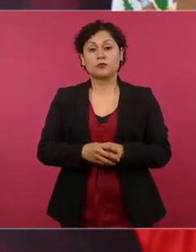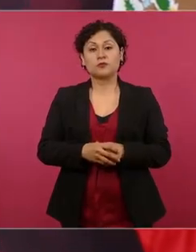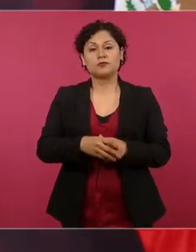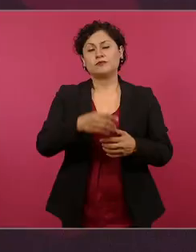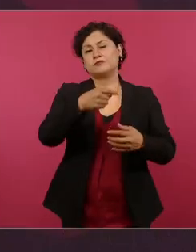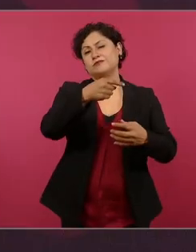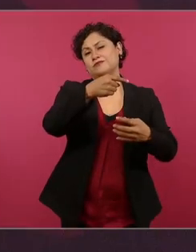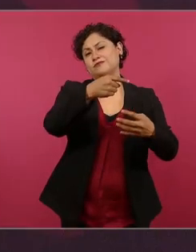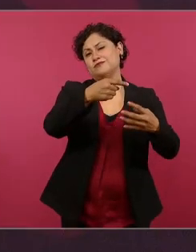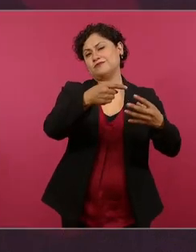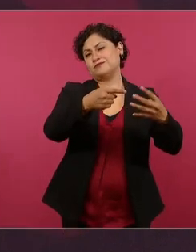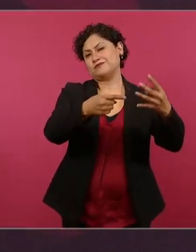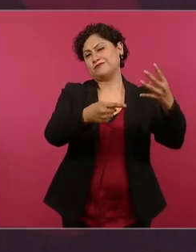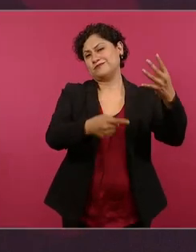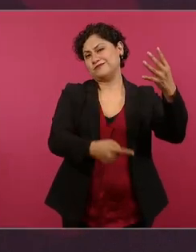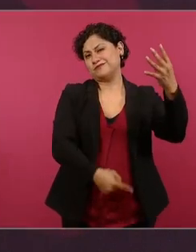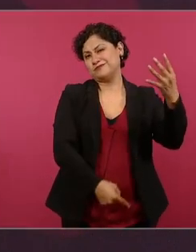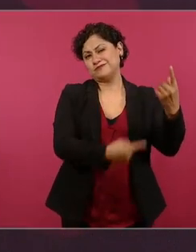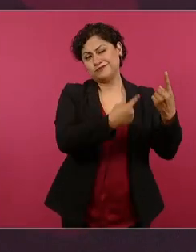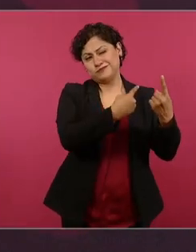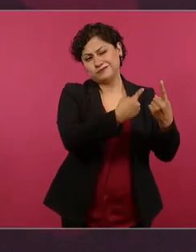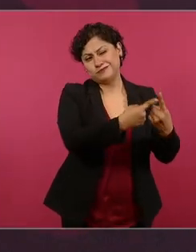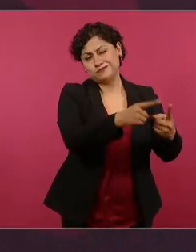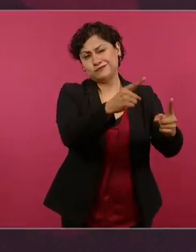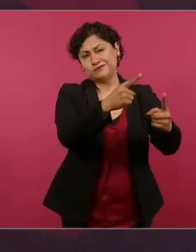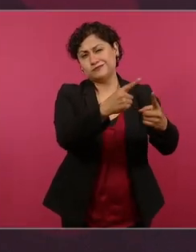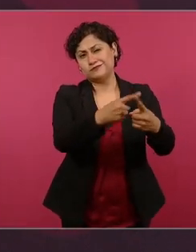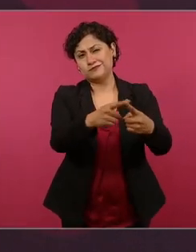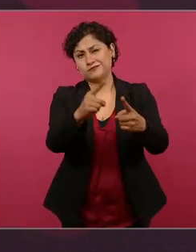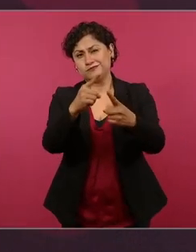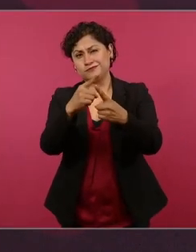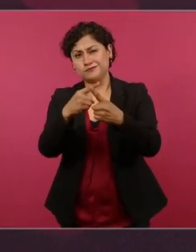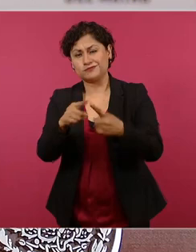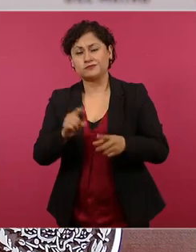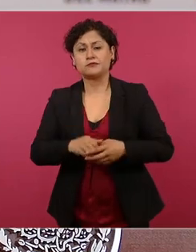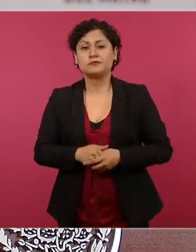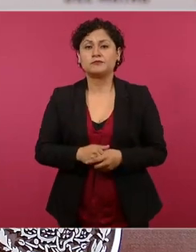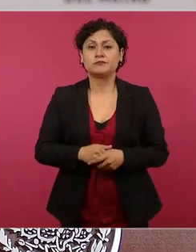Etcétera, etcétera, etcétera, etcétera, etcétera, etcétera, etcétera.